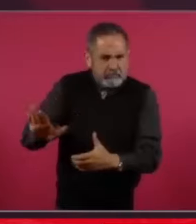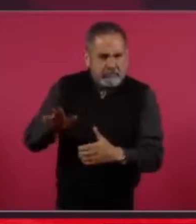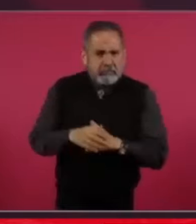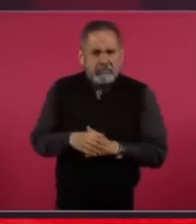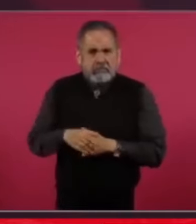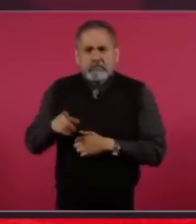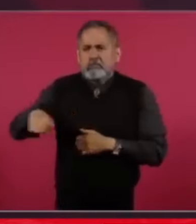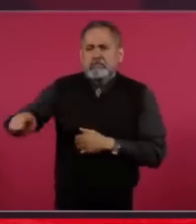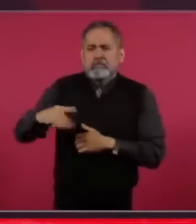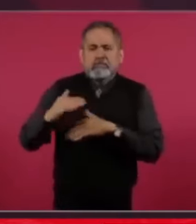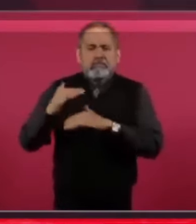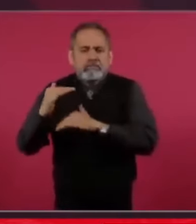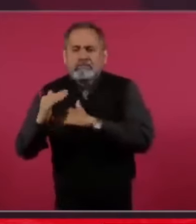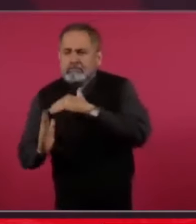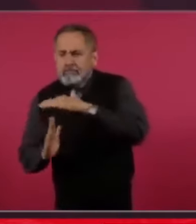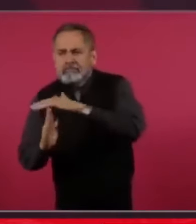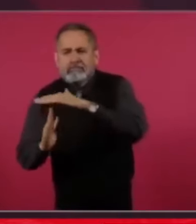estancado,